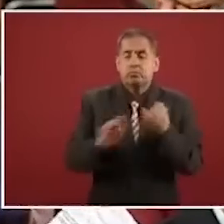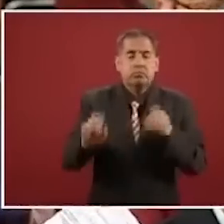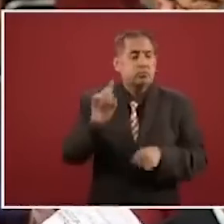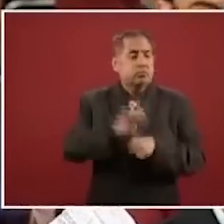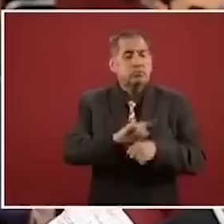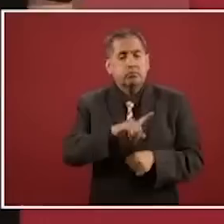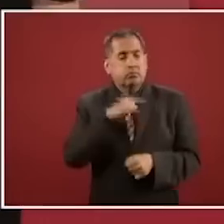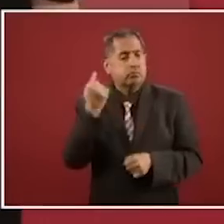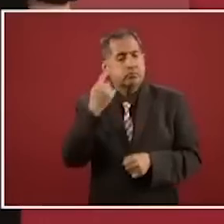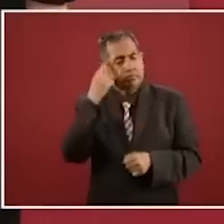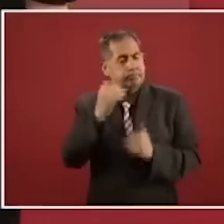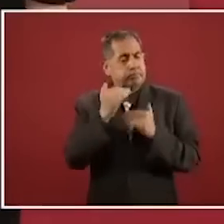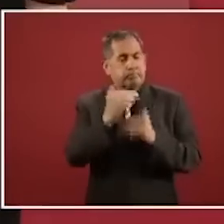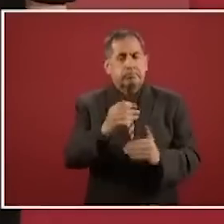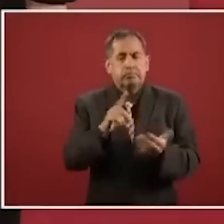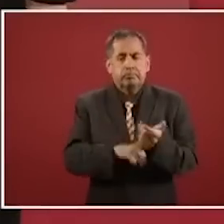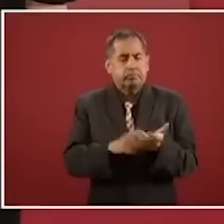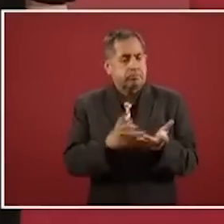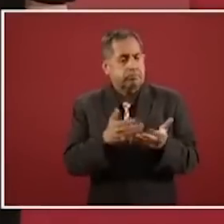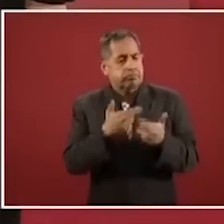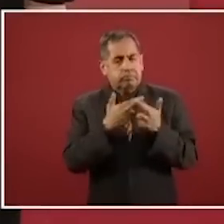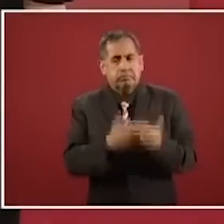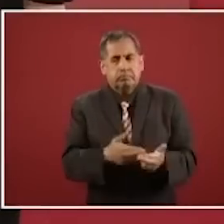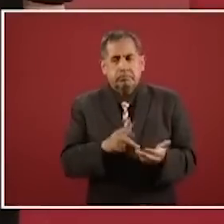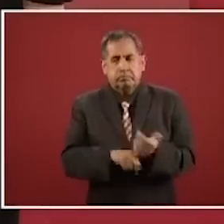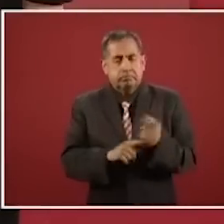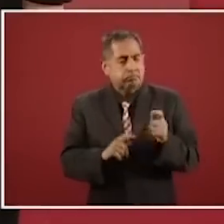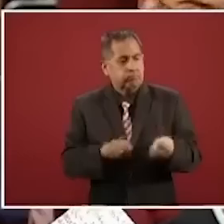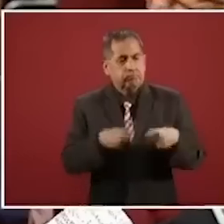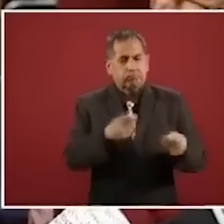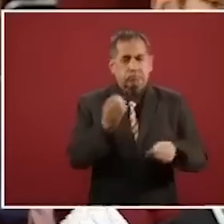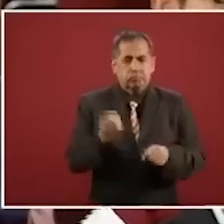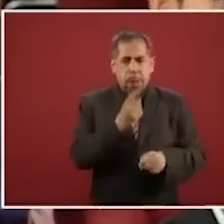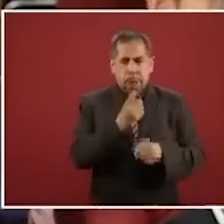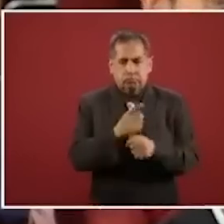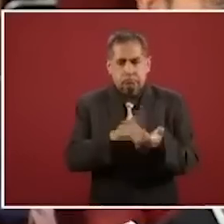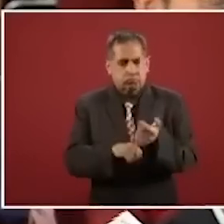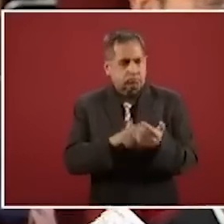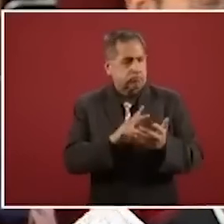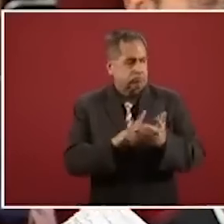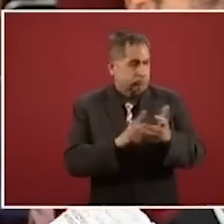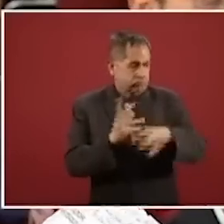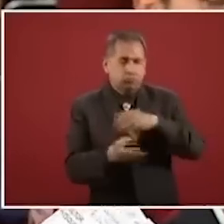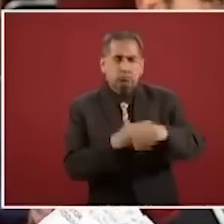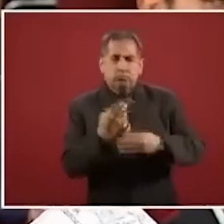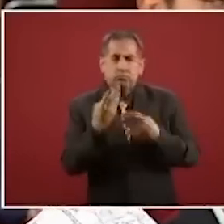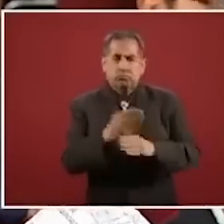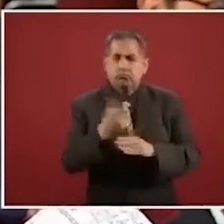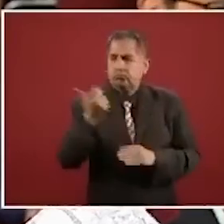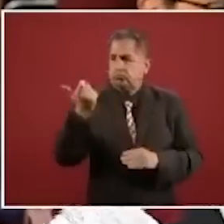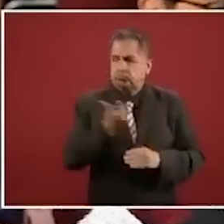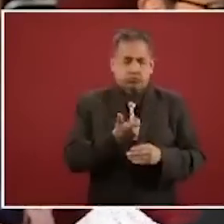el plazo y quedan, no les están dando oportunidad de refinanciar